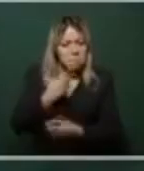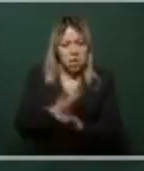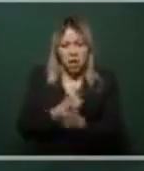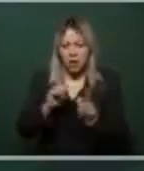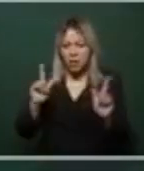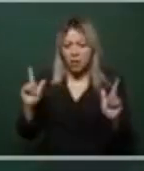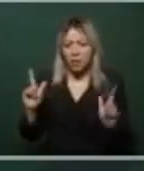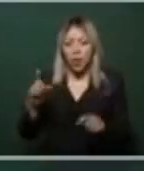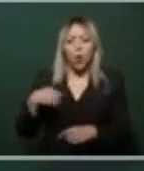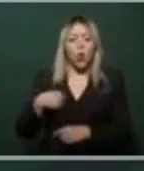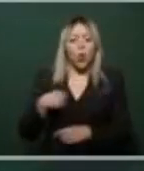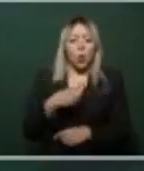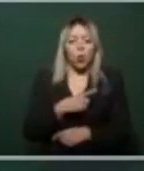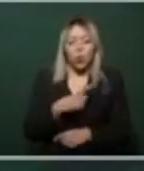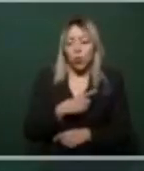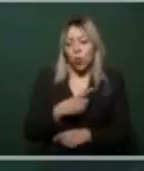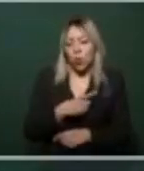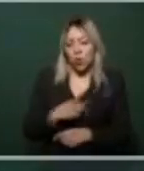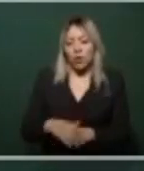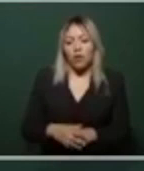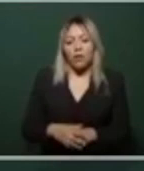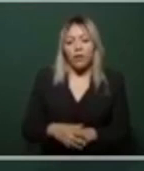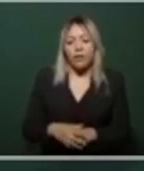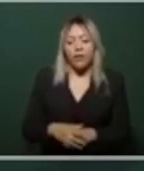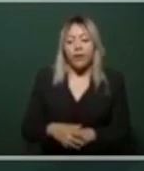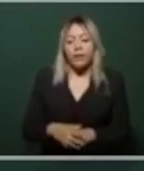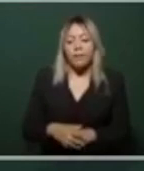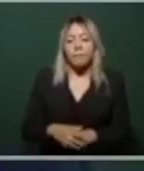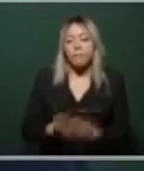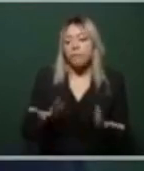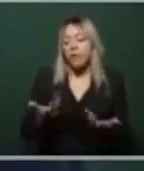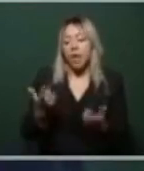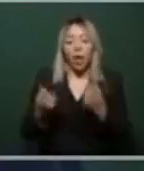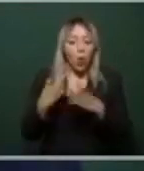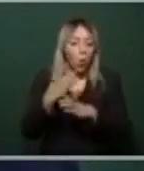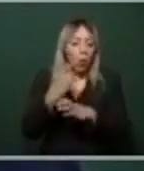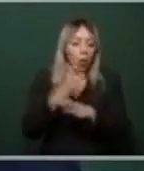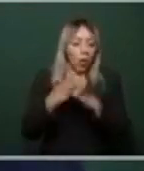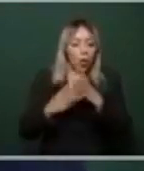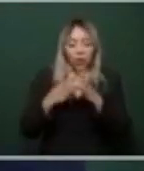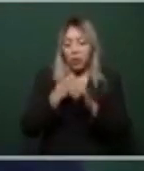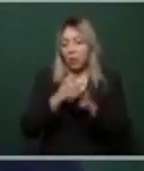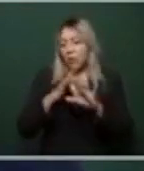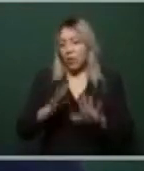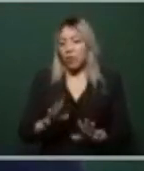me limito, porque pues siempre